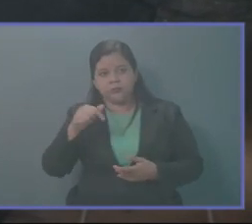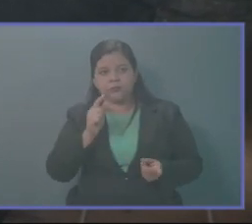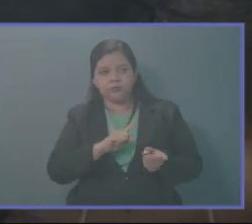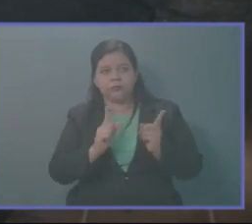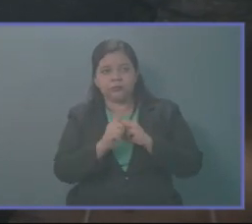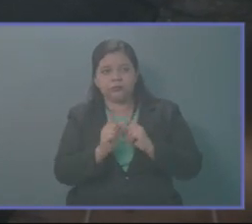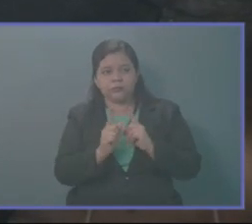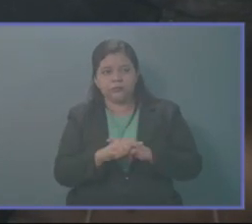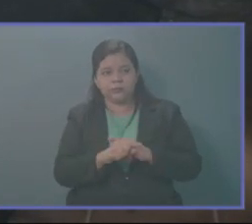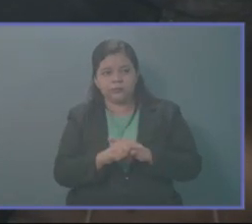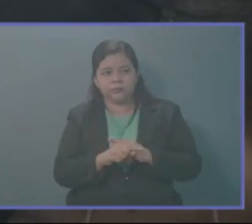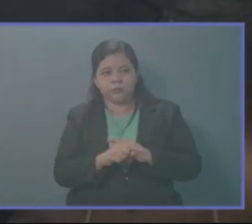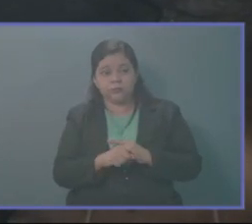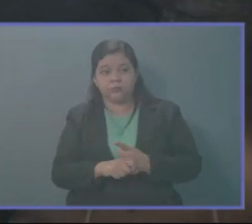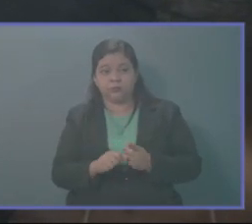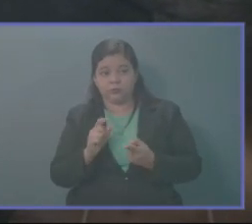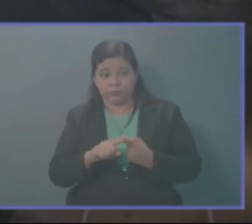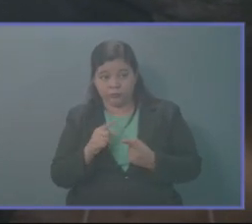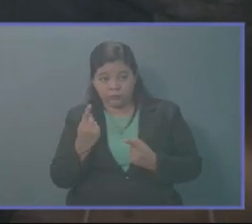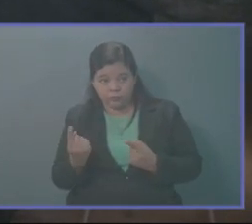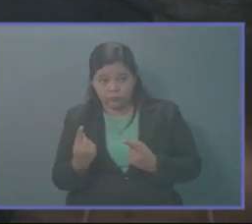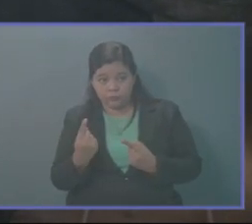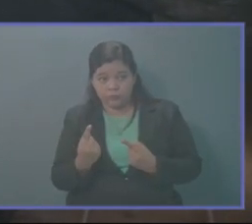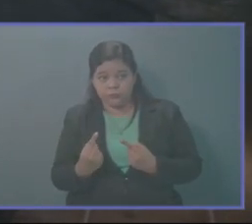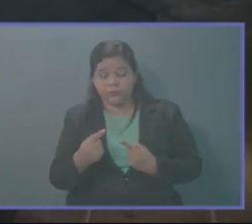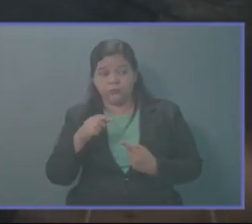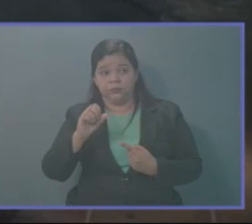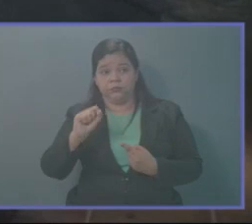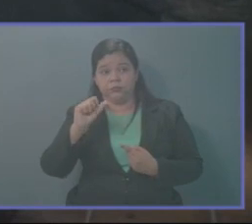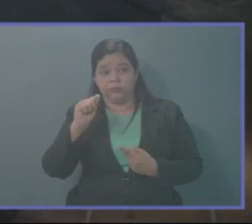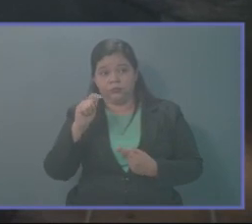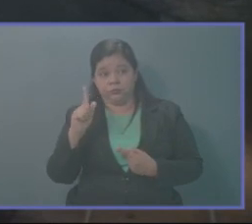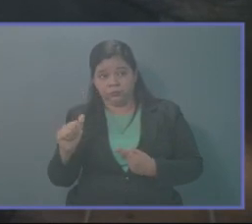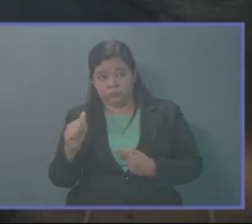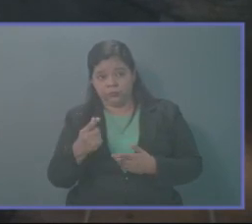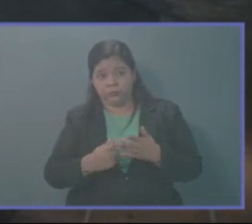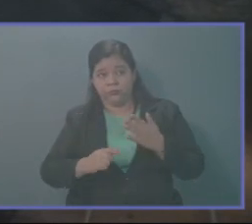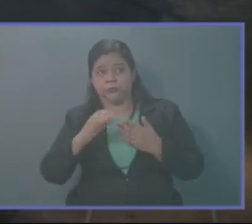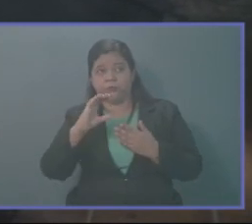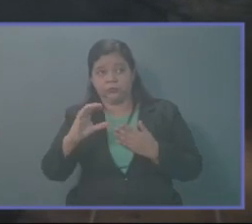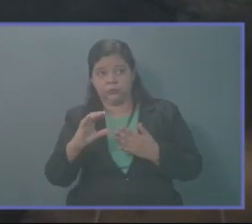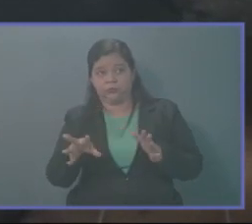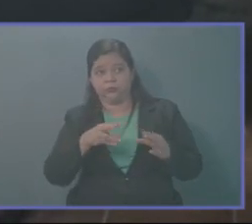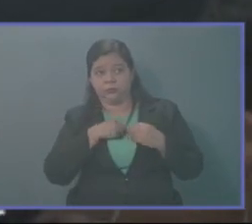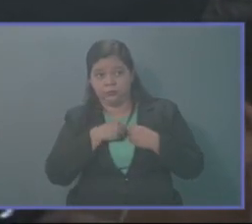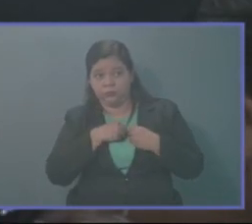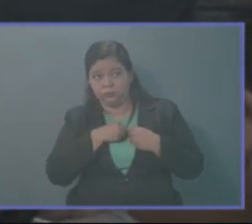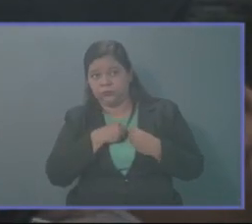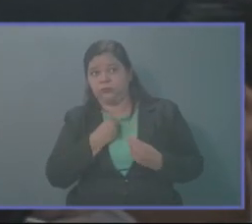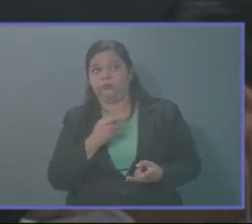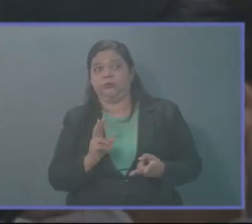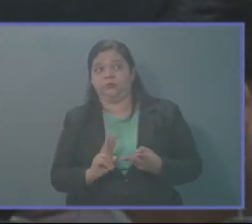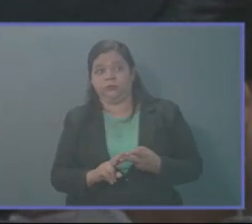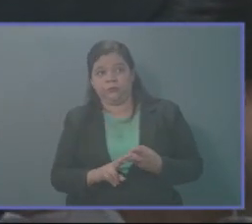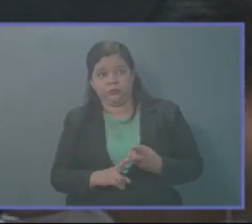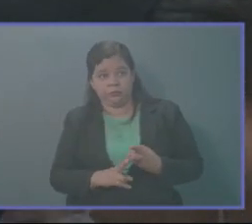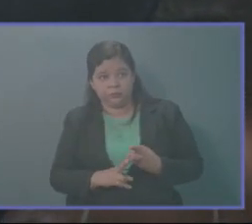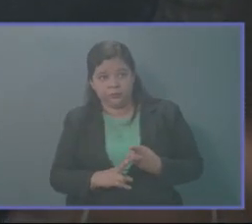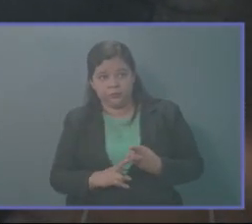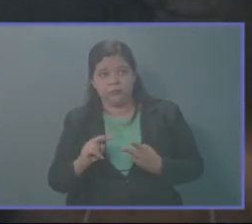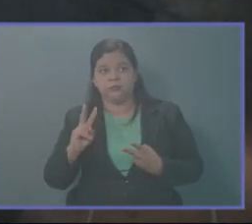modificación primero contraviene lo de la Sala de lo Constitucional ya establecido, la